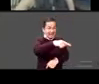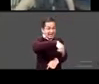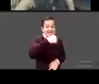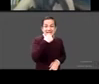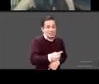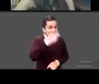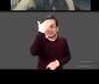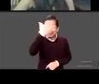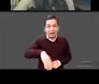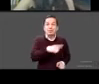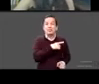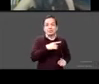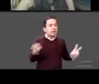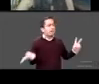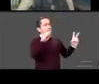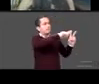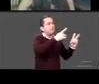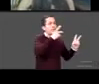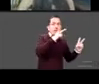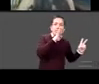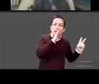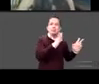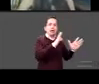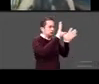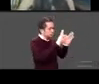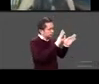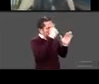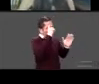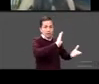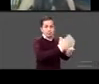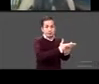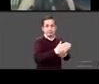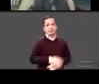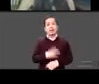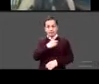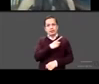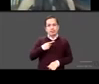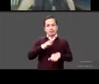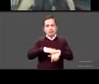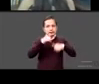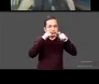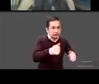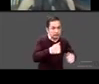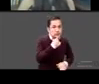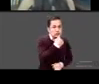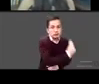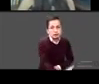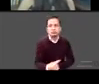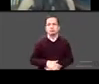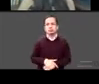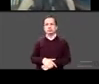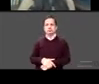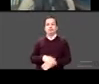de hacerlo. Entonces, escuchémosles. Y en la siguiente lámina, solo después vamos a hablar más de la legislación, pero me